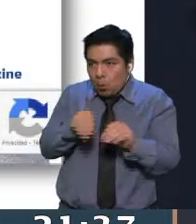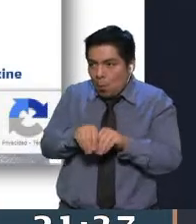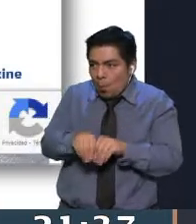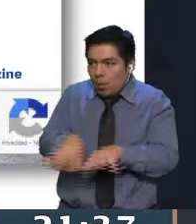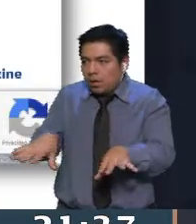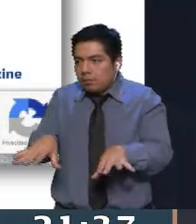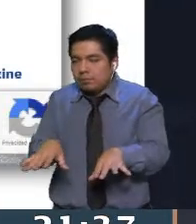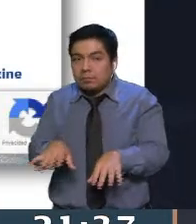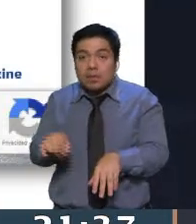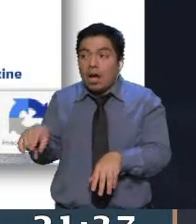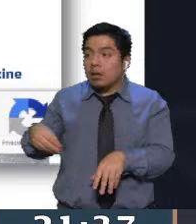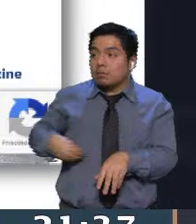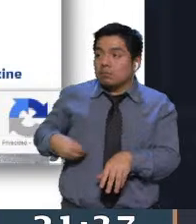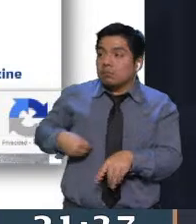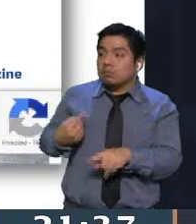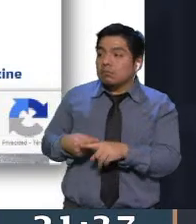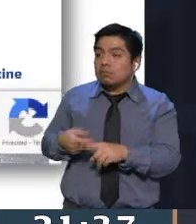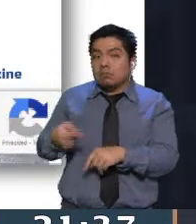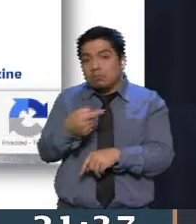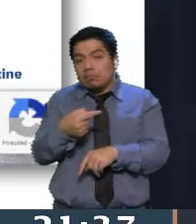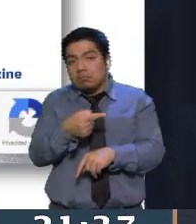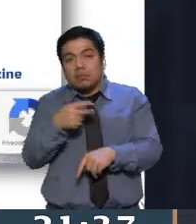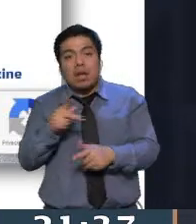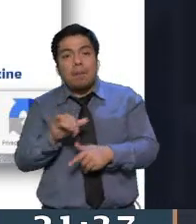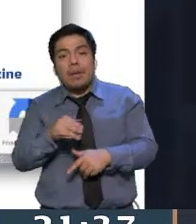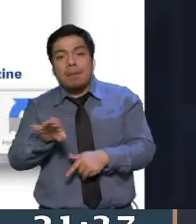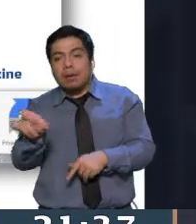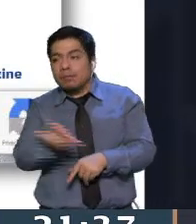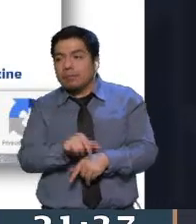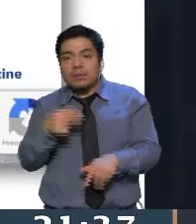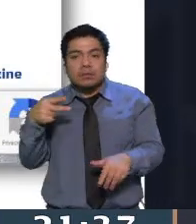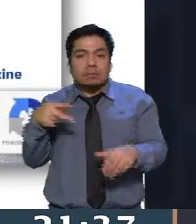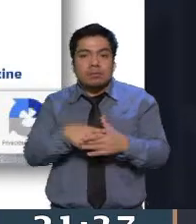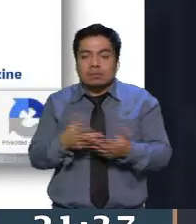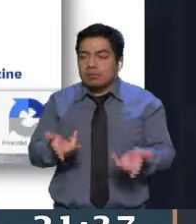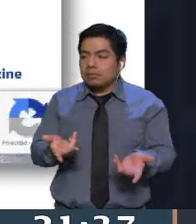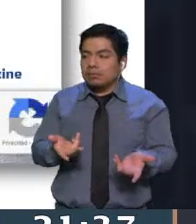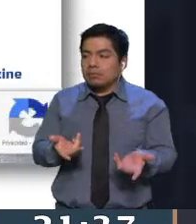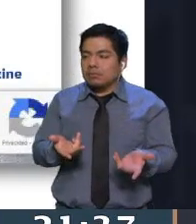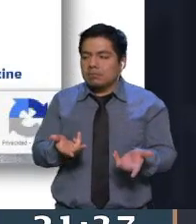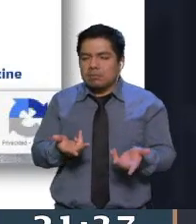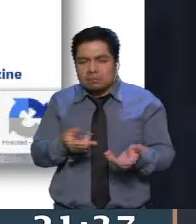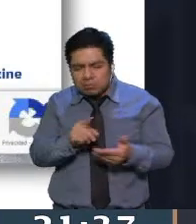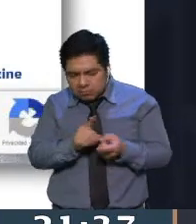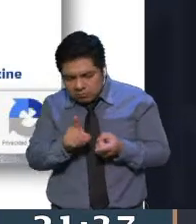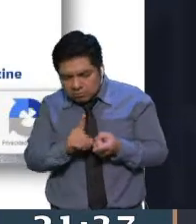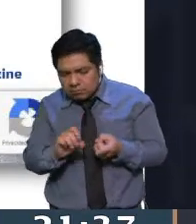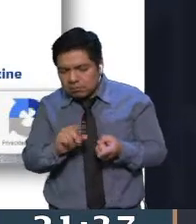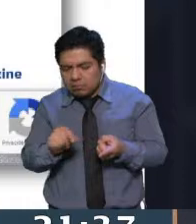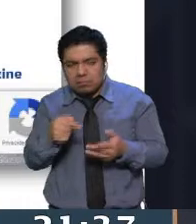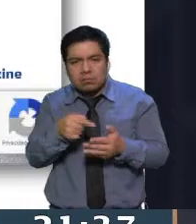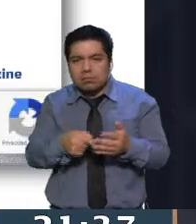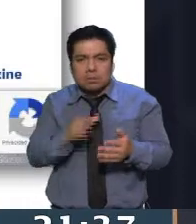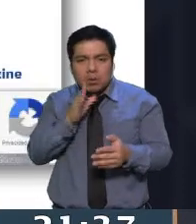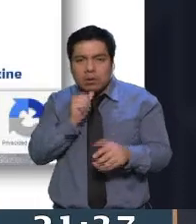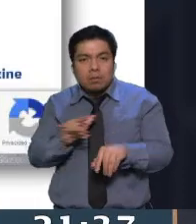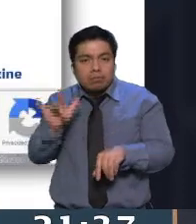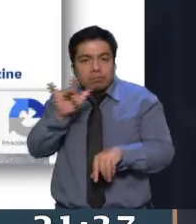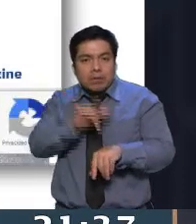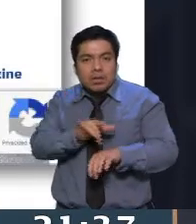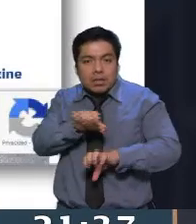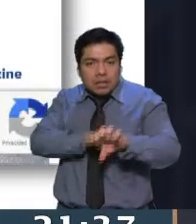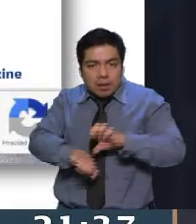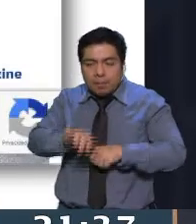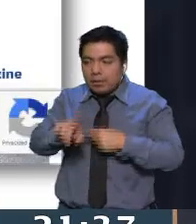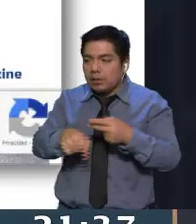le echa la culpa de la filtración a Pemex y además hacen públicos datos que son sensibles de empresas y